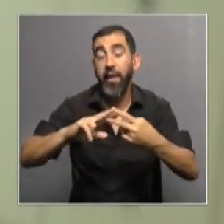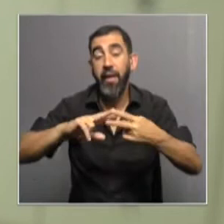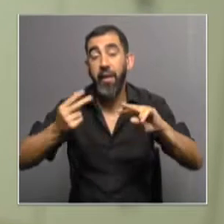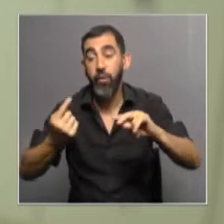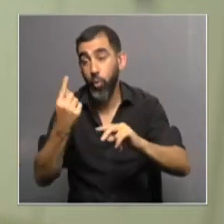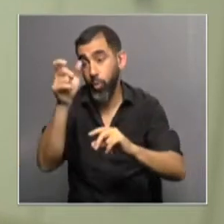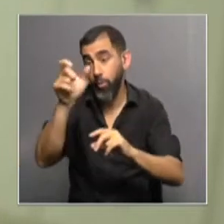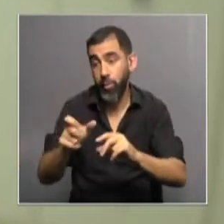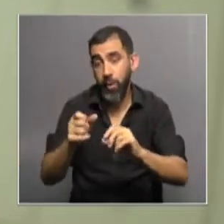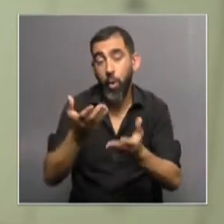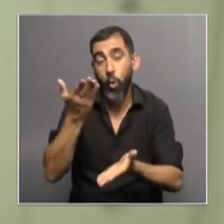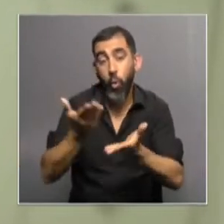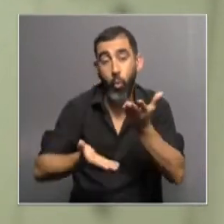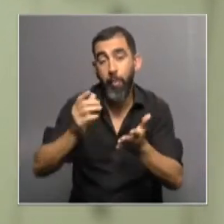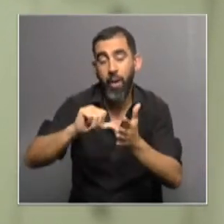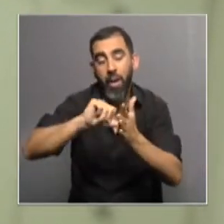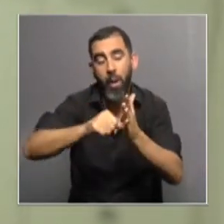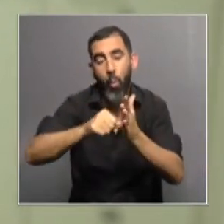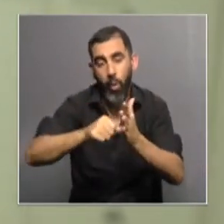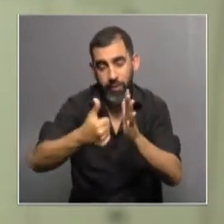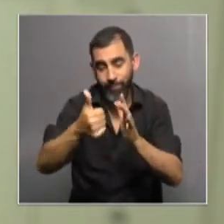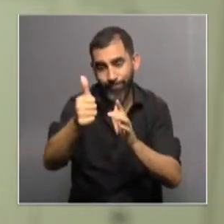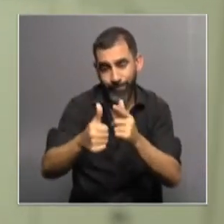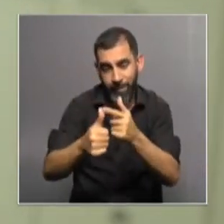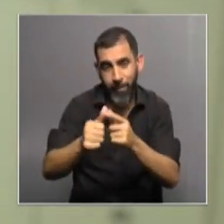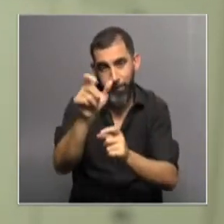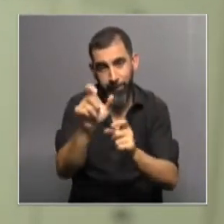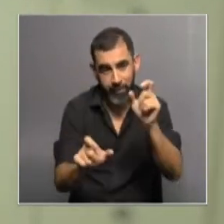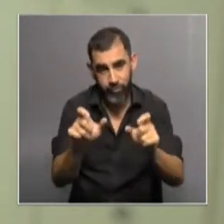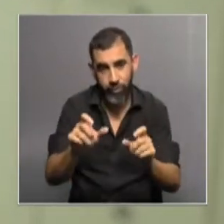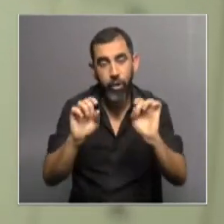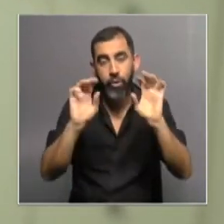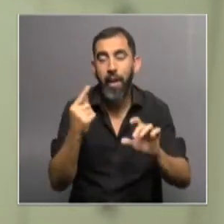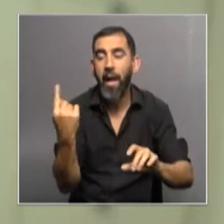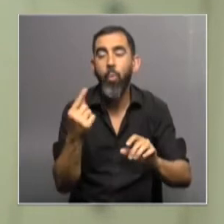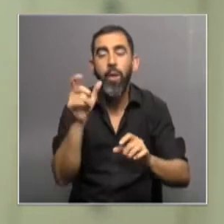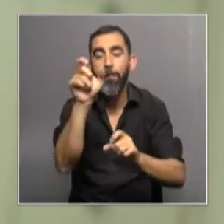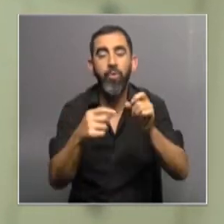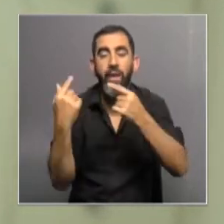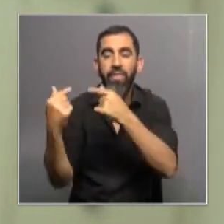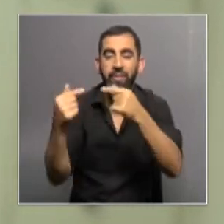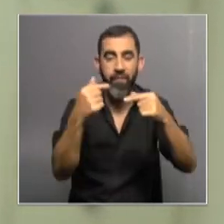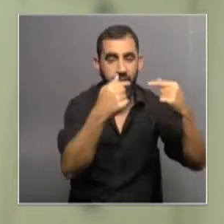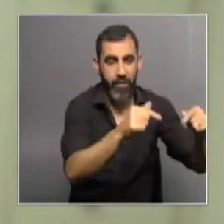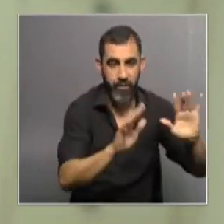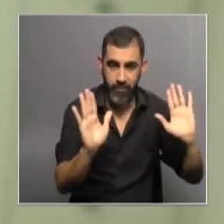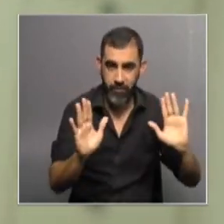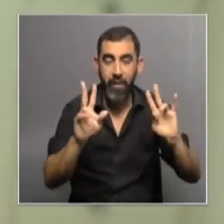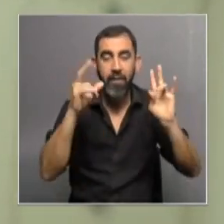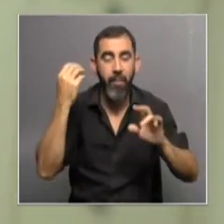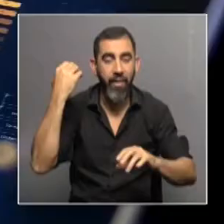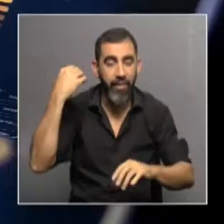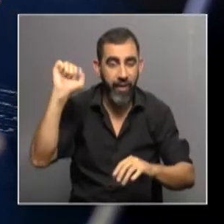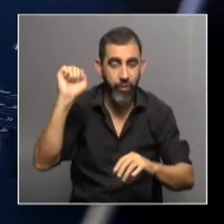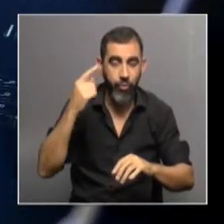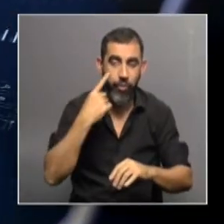persona es comparable con la huella digital de esa persona es única de cada persona a nivel criminal de